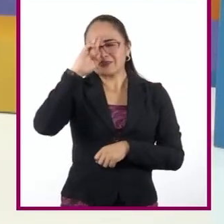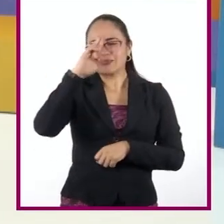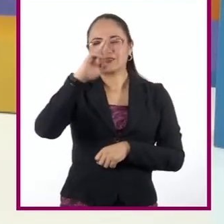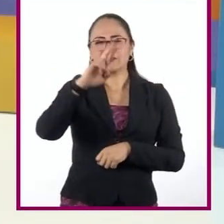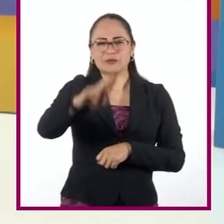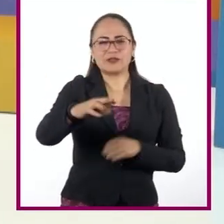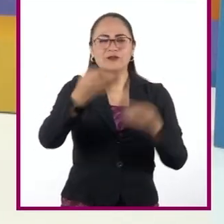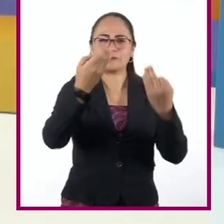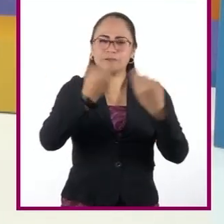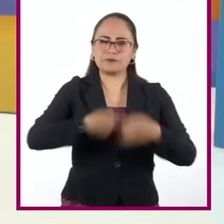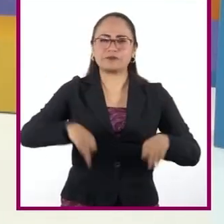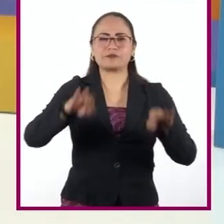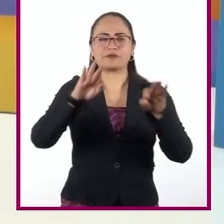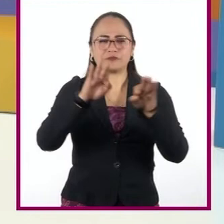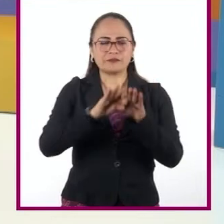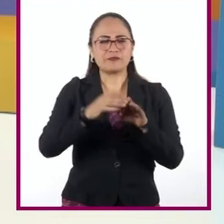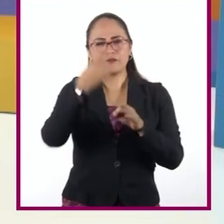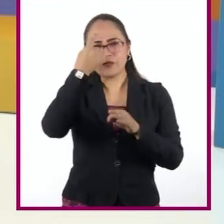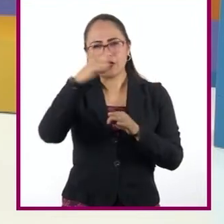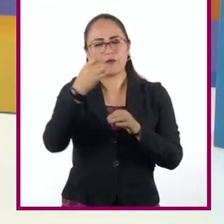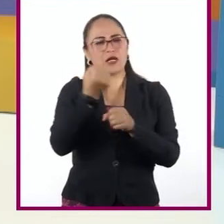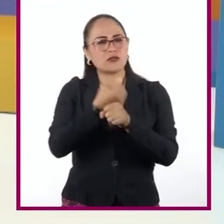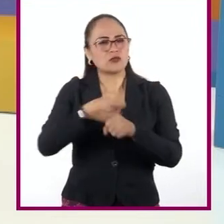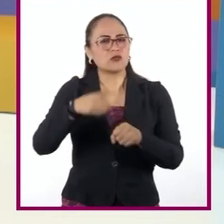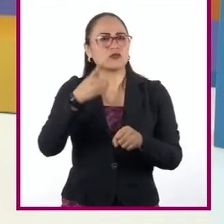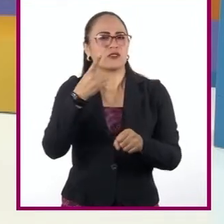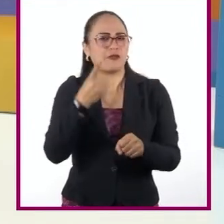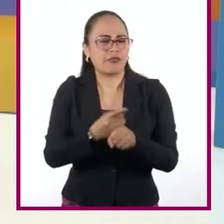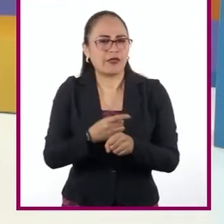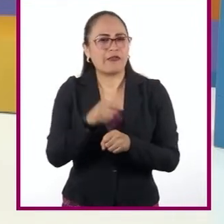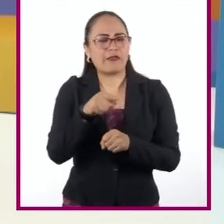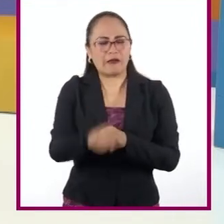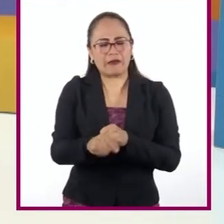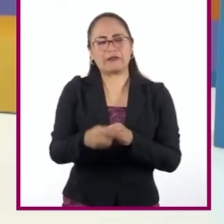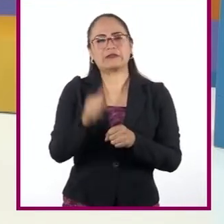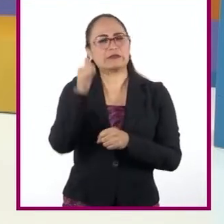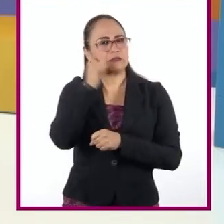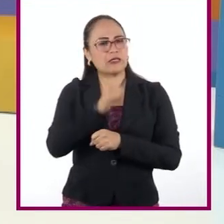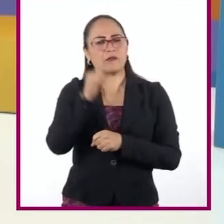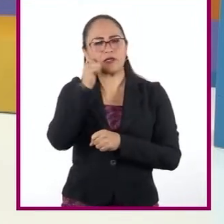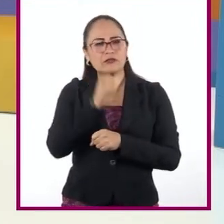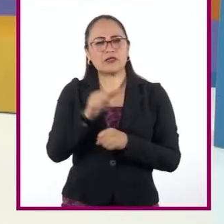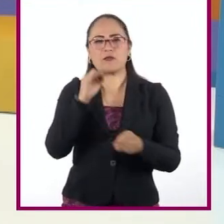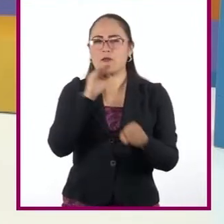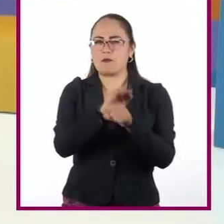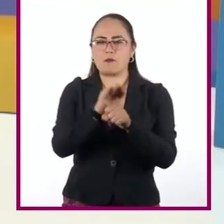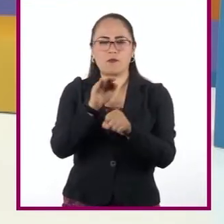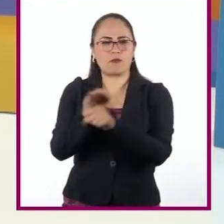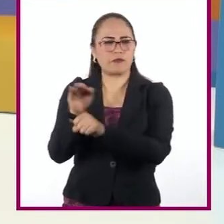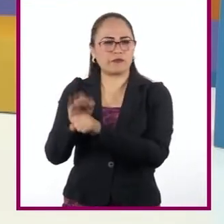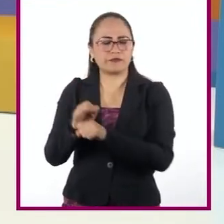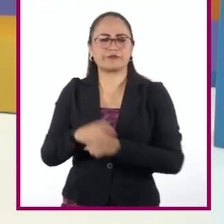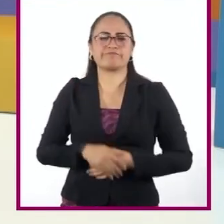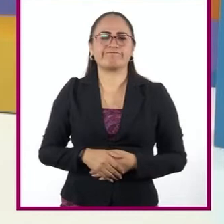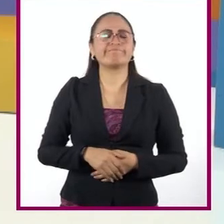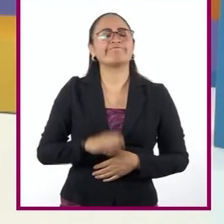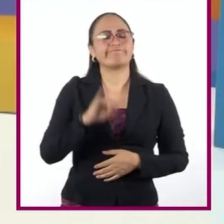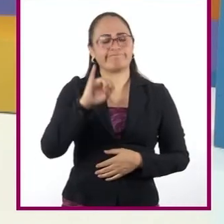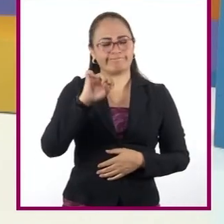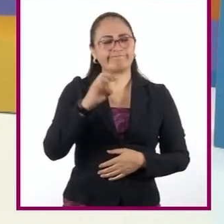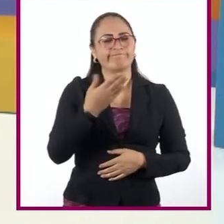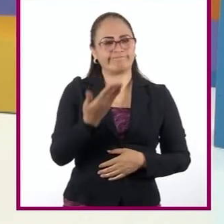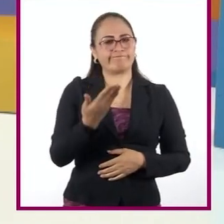en la construcción de una sociedad donde se aplique el principio de benevolencia. Dices bien,